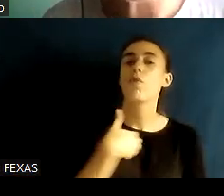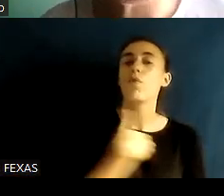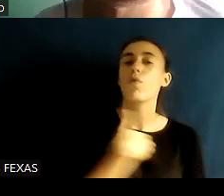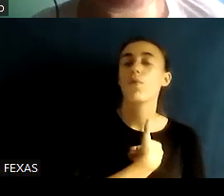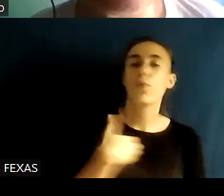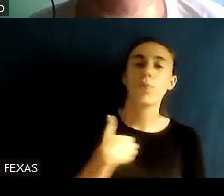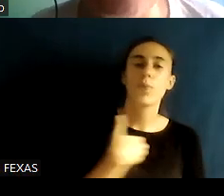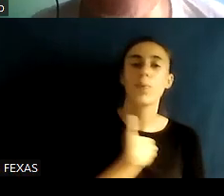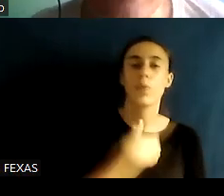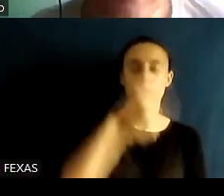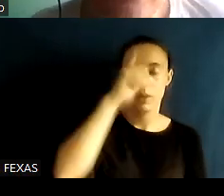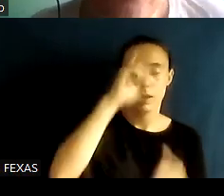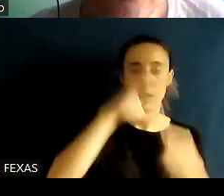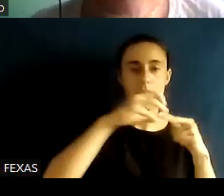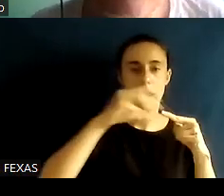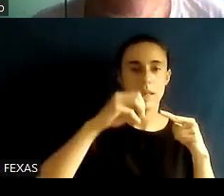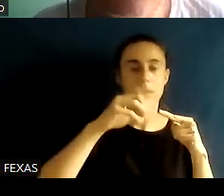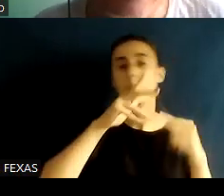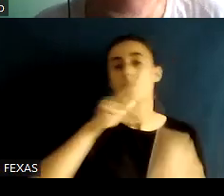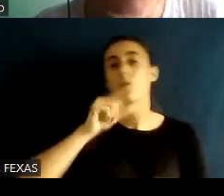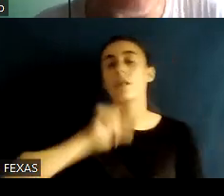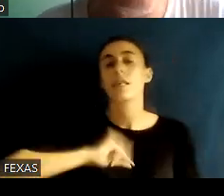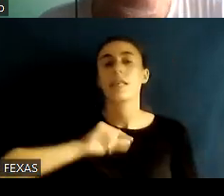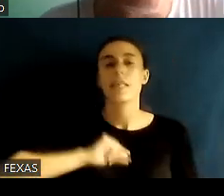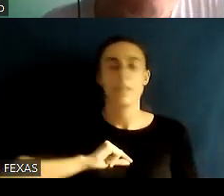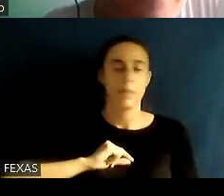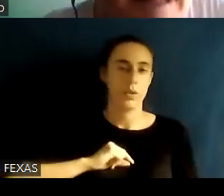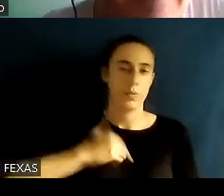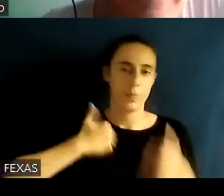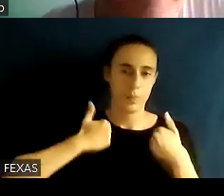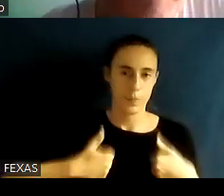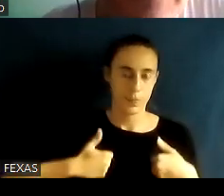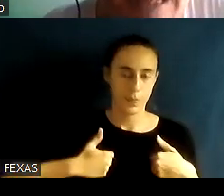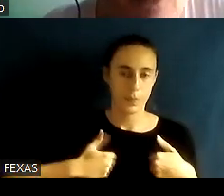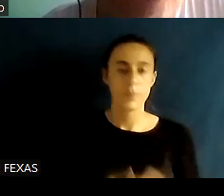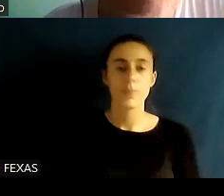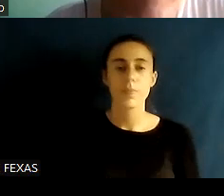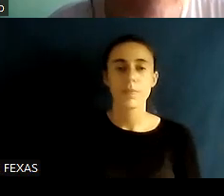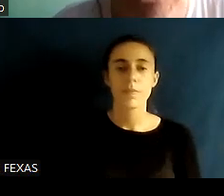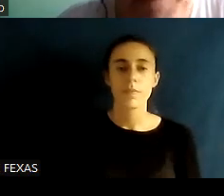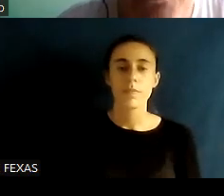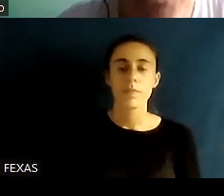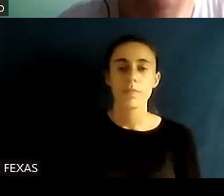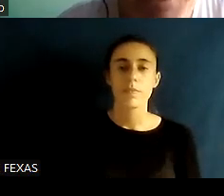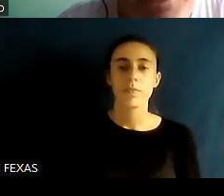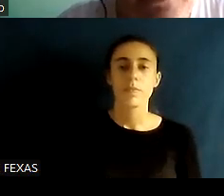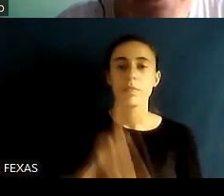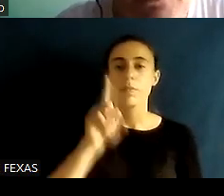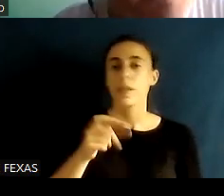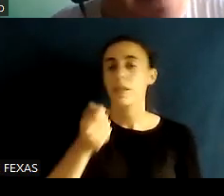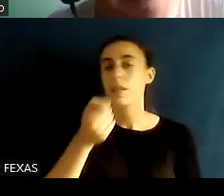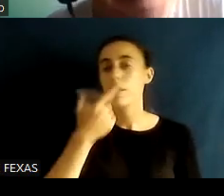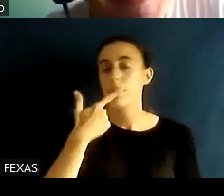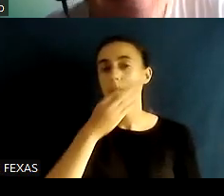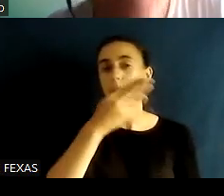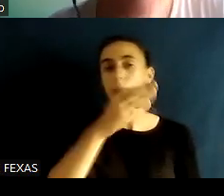neurotransmisores asociados con el estado anímico. Si además damos suplementos de vitamina B12,